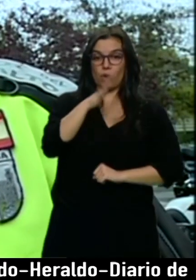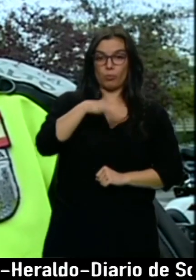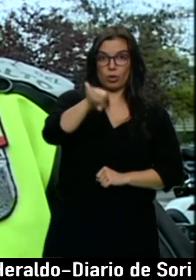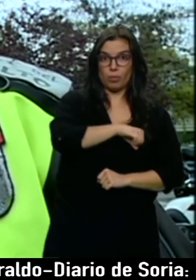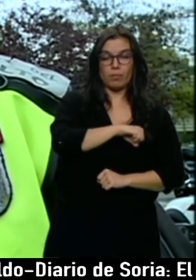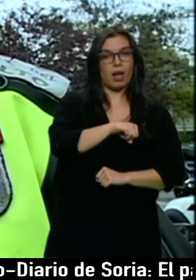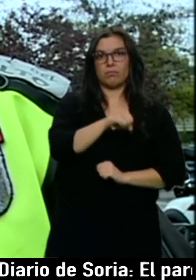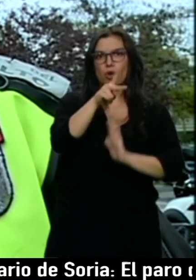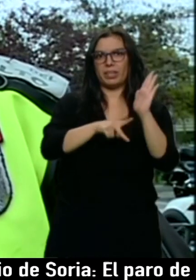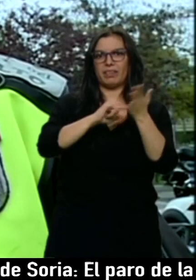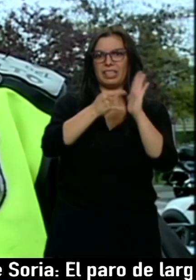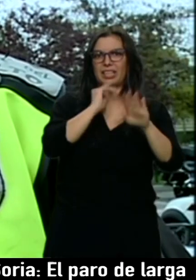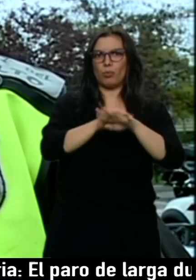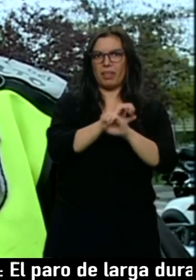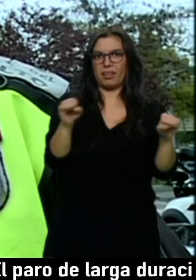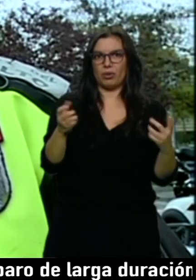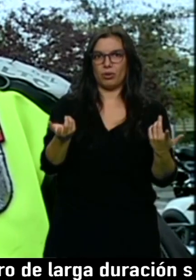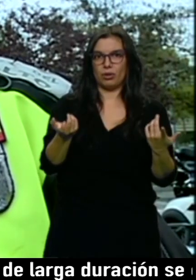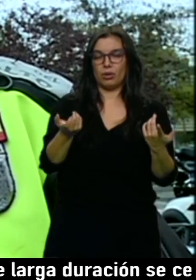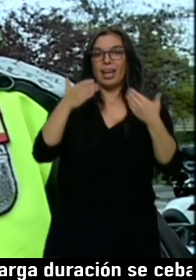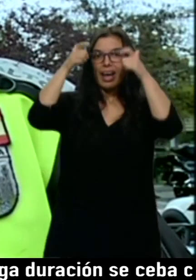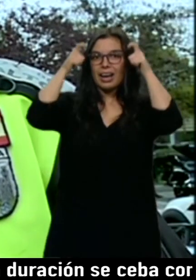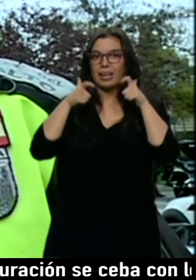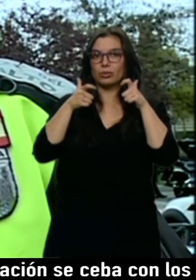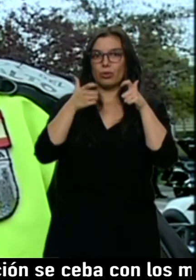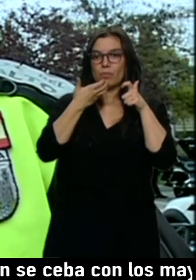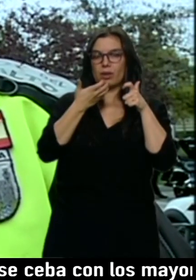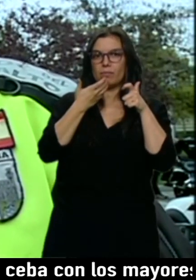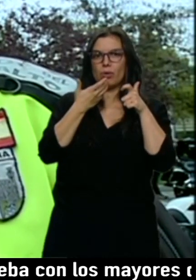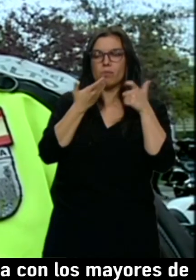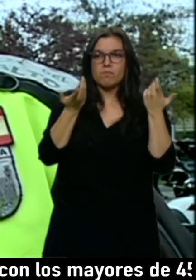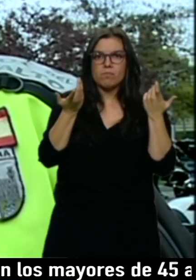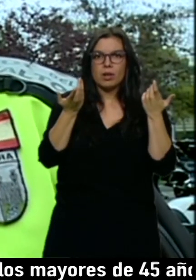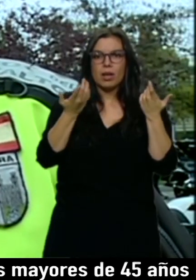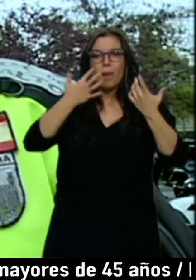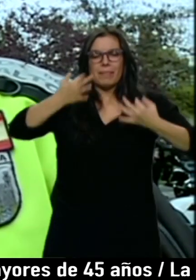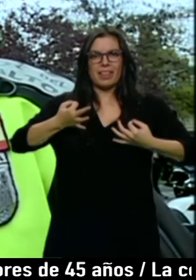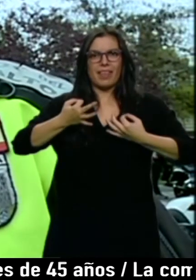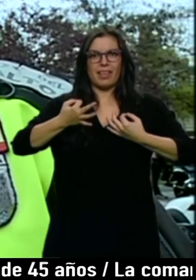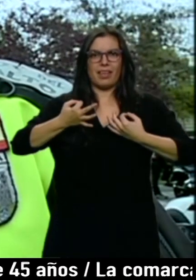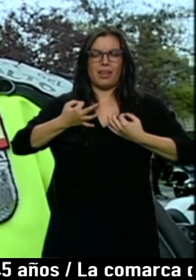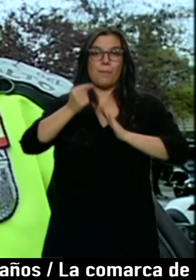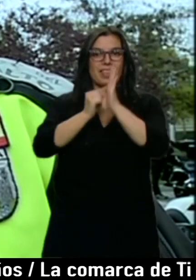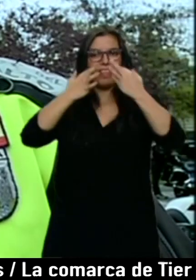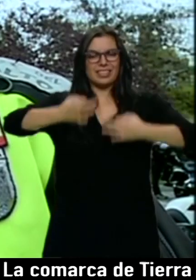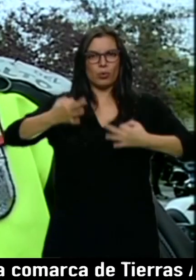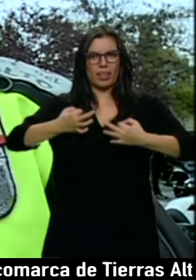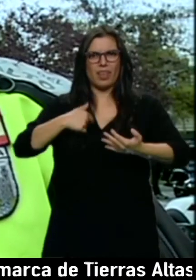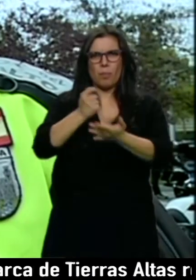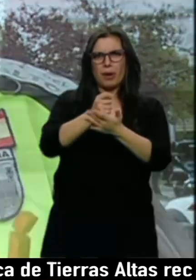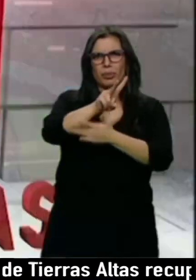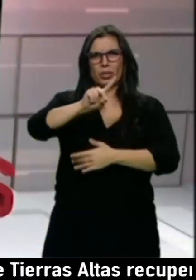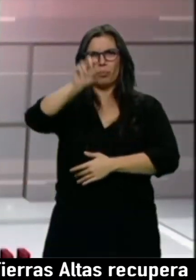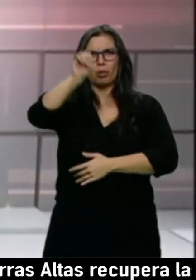técnica. Los cascos, ¿por qué tenemos que una medida de seguridad pagar un 21% de IVA?